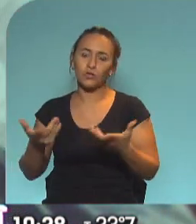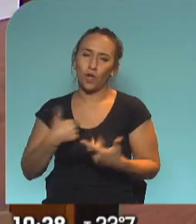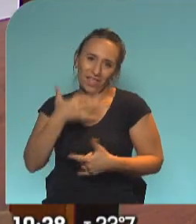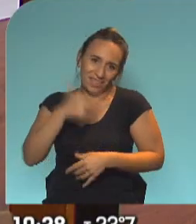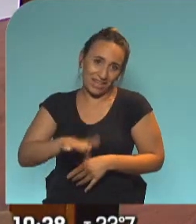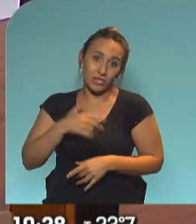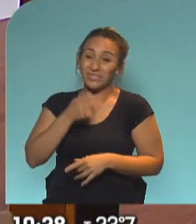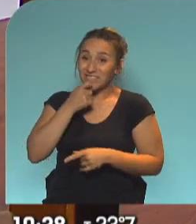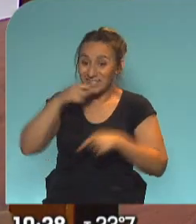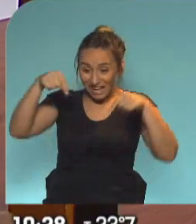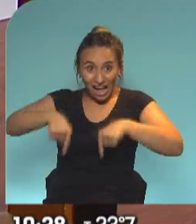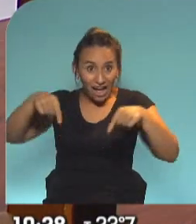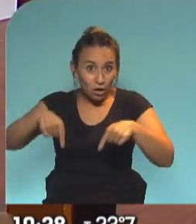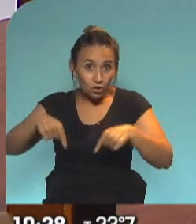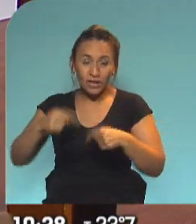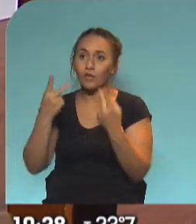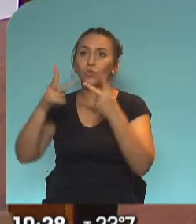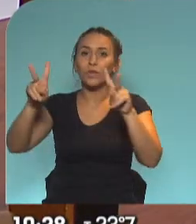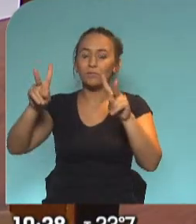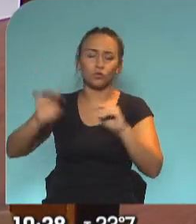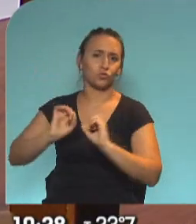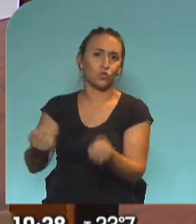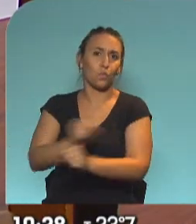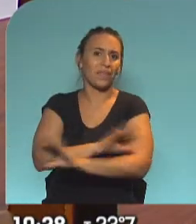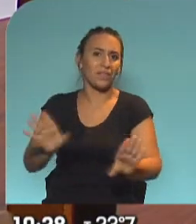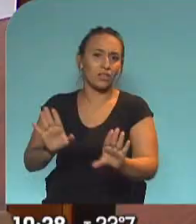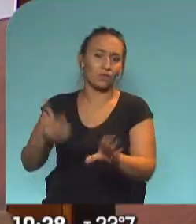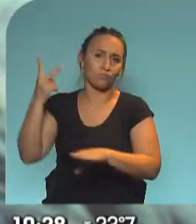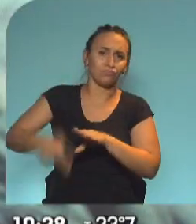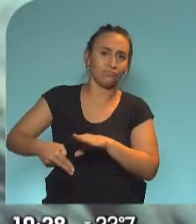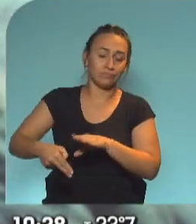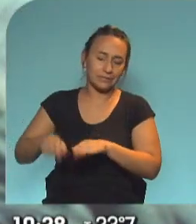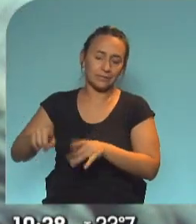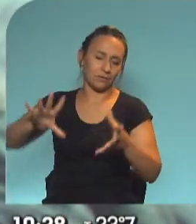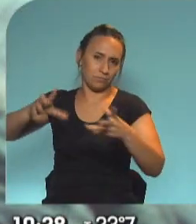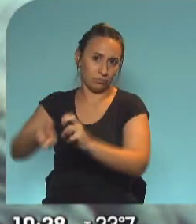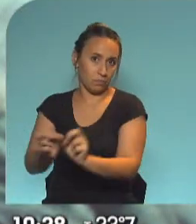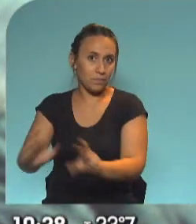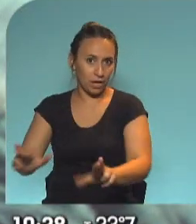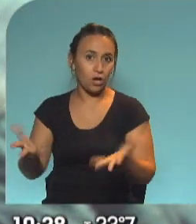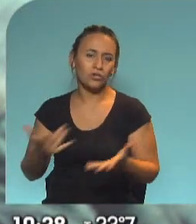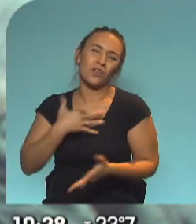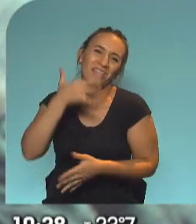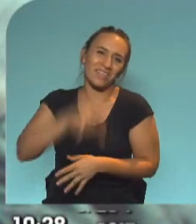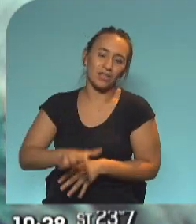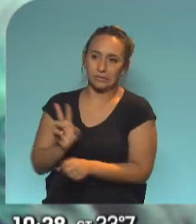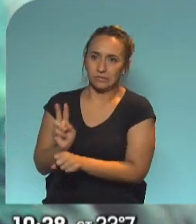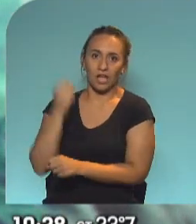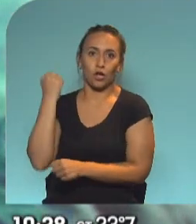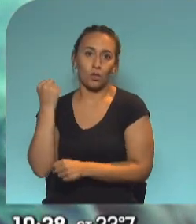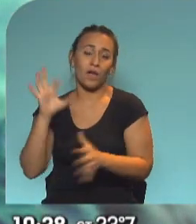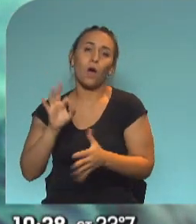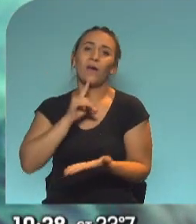letal cortar el turismo. Por lo cual, si bien está claro que la salud debe pesar por encima de la economía, puede entenderse algunas medidas o que tarden en